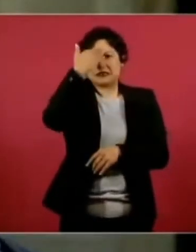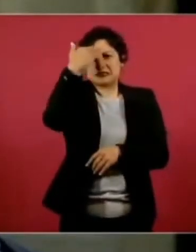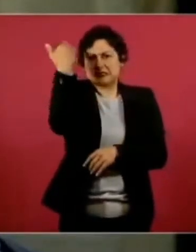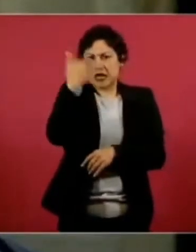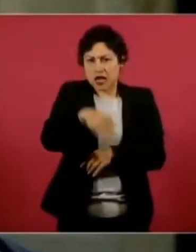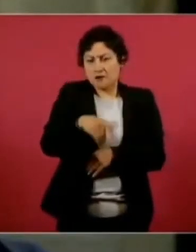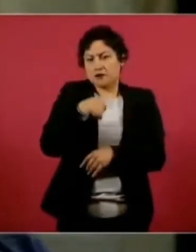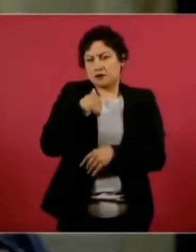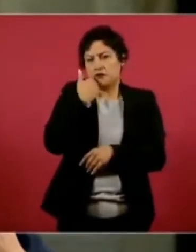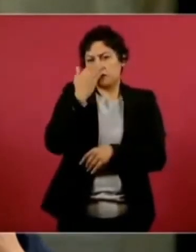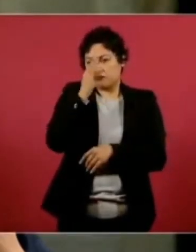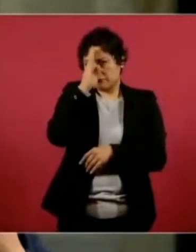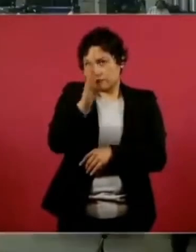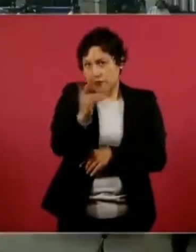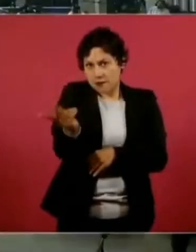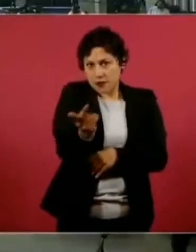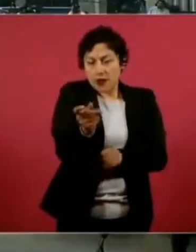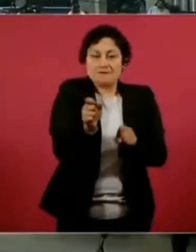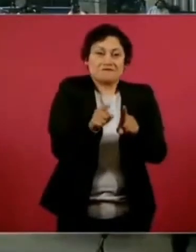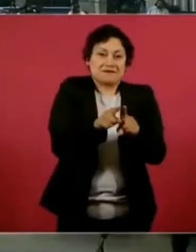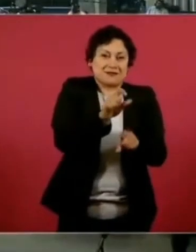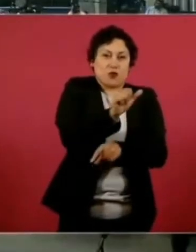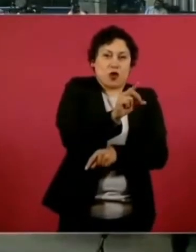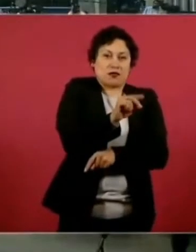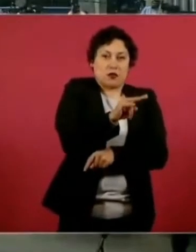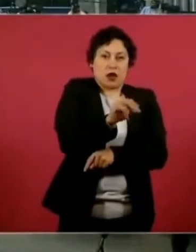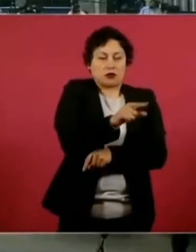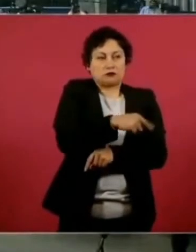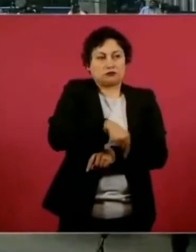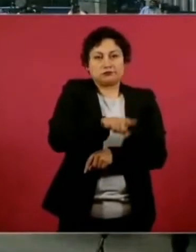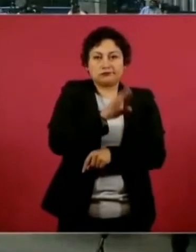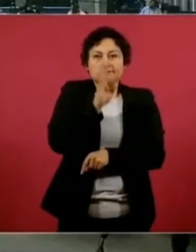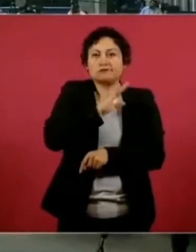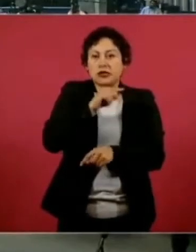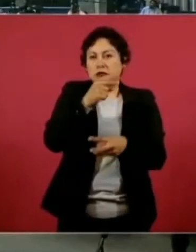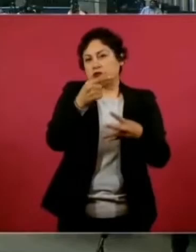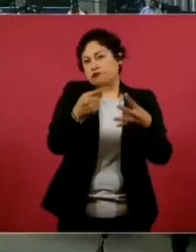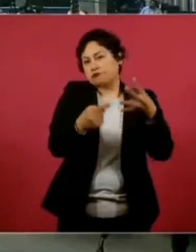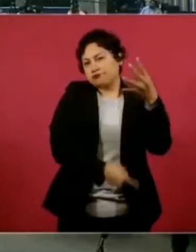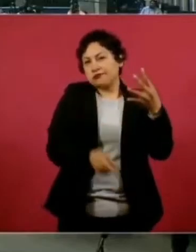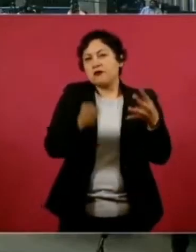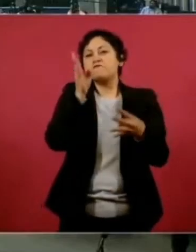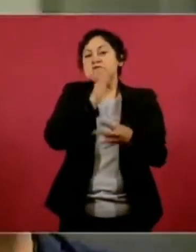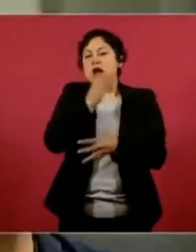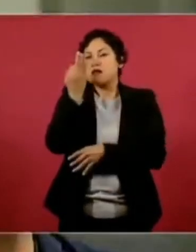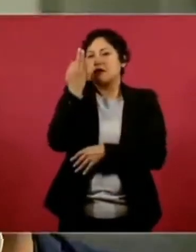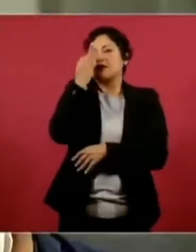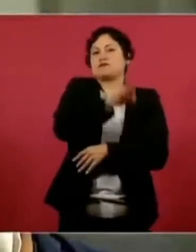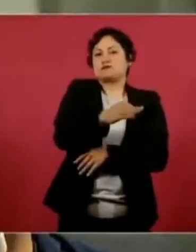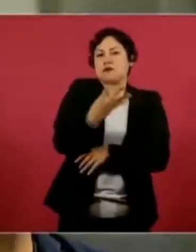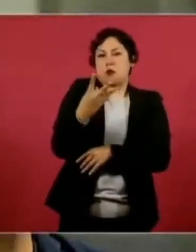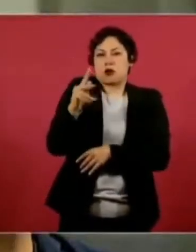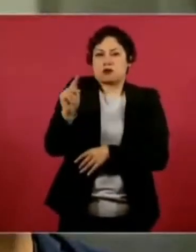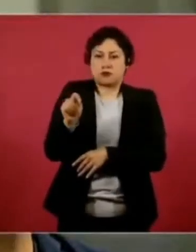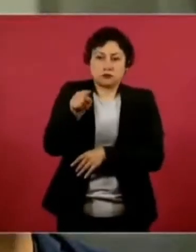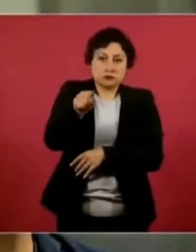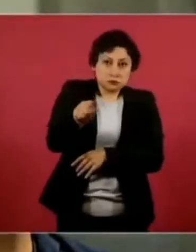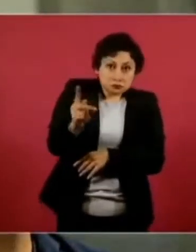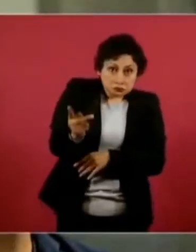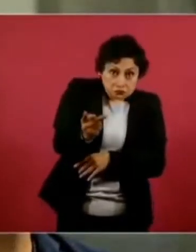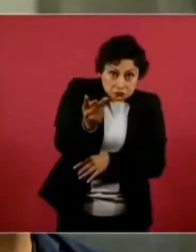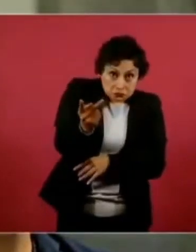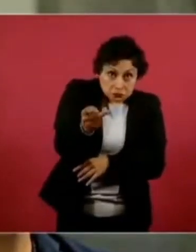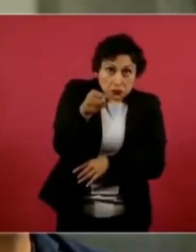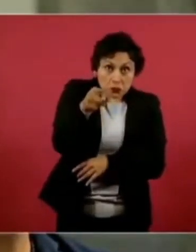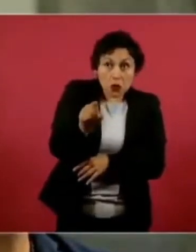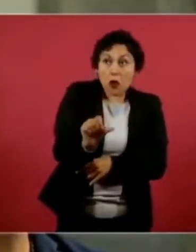corrupción en aduanas, preguntarle si hay traiciones más graves que haya detectado usted, cuáles serían estas